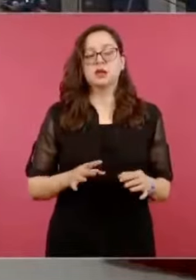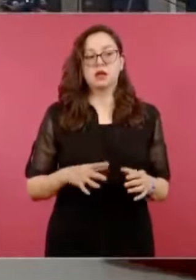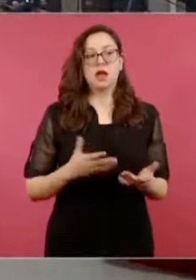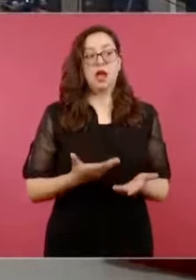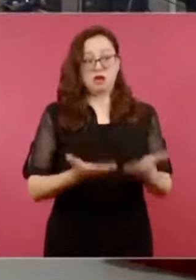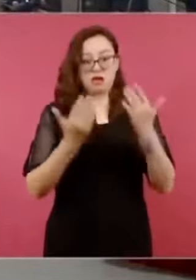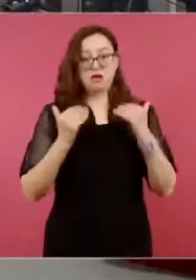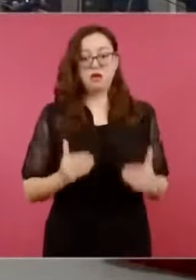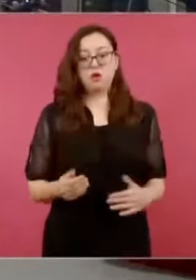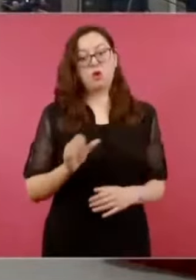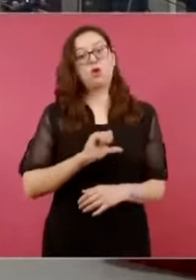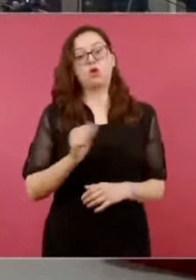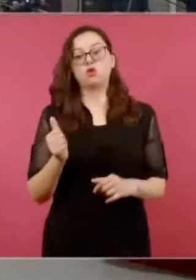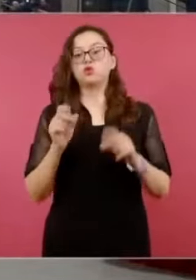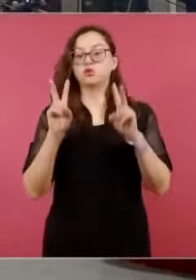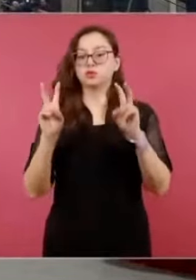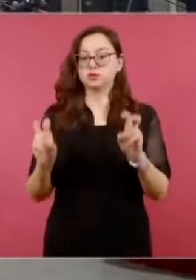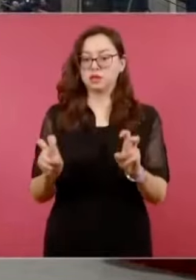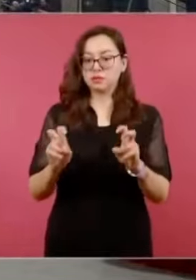Ahora vamos a presentar el esquema de protección. Gracias.